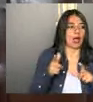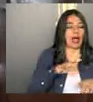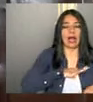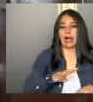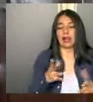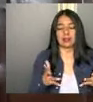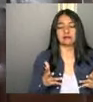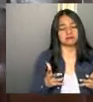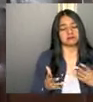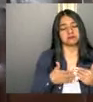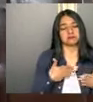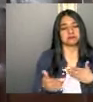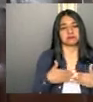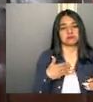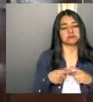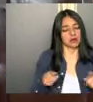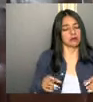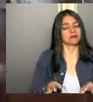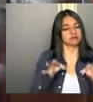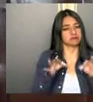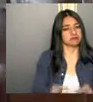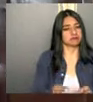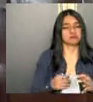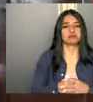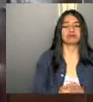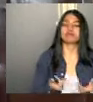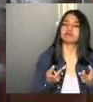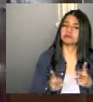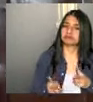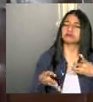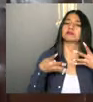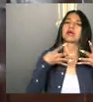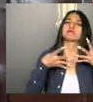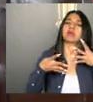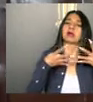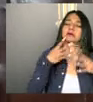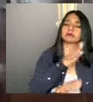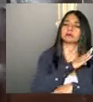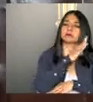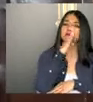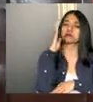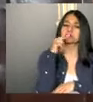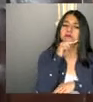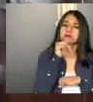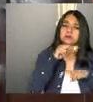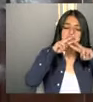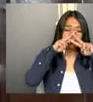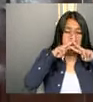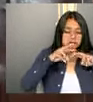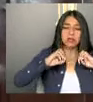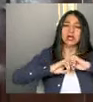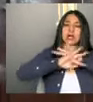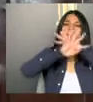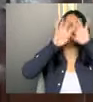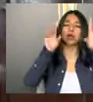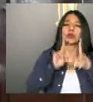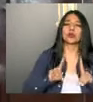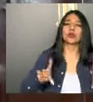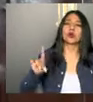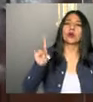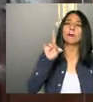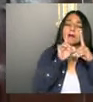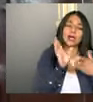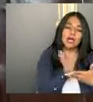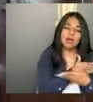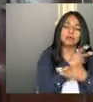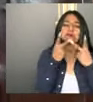caso, además con una transparencia, porque va a tener la posibilidad de ver toda la documentación